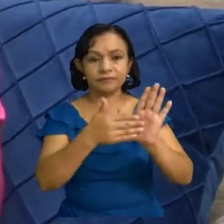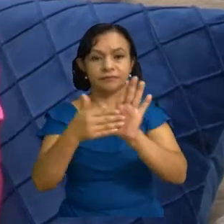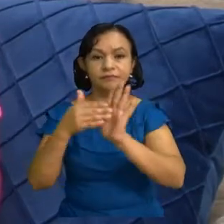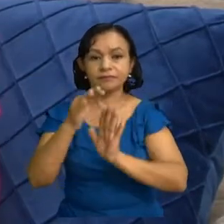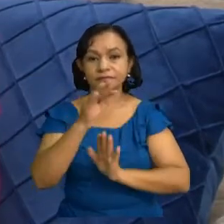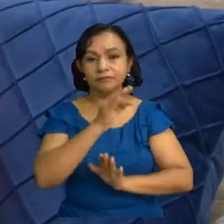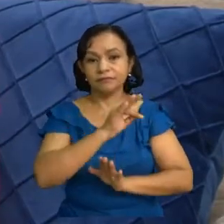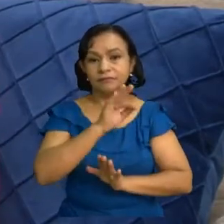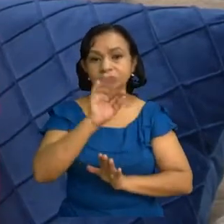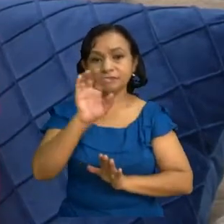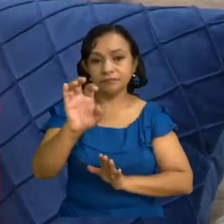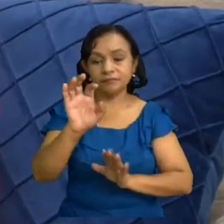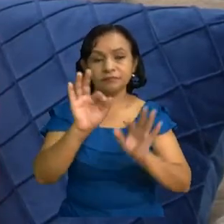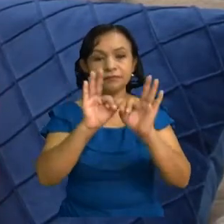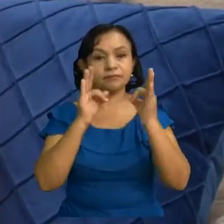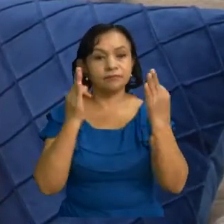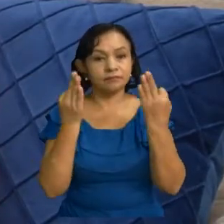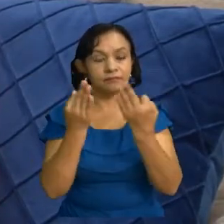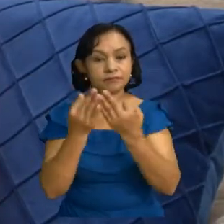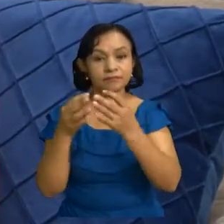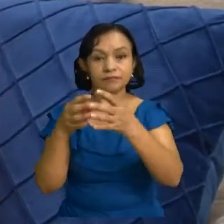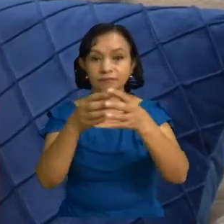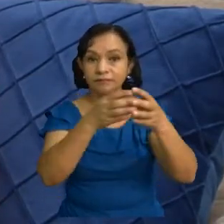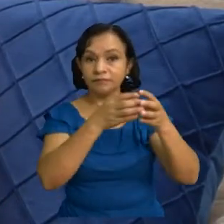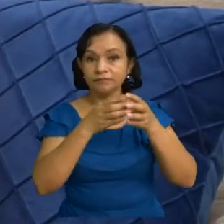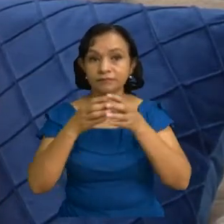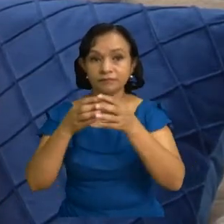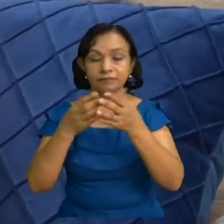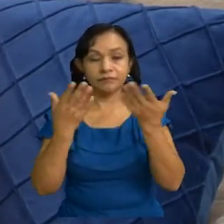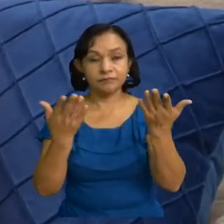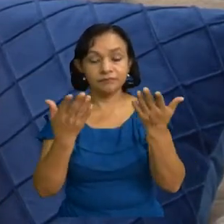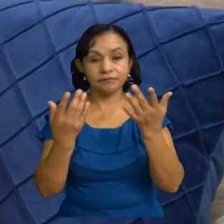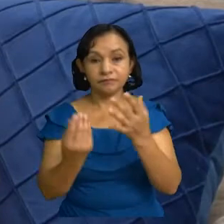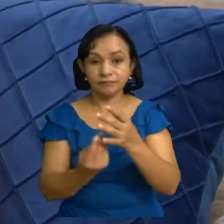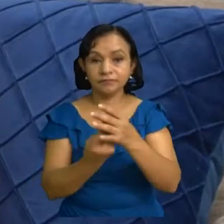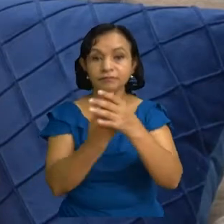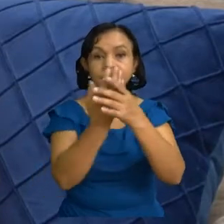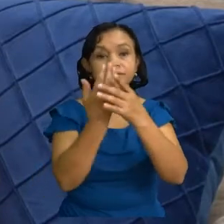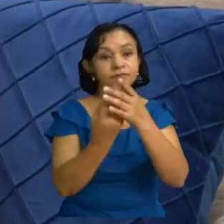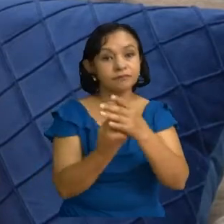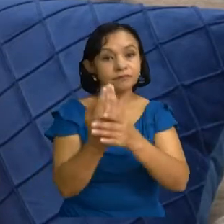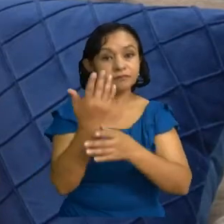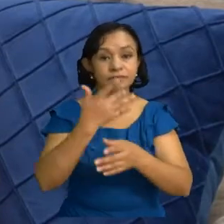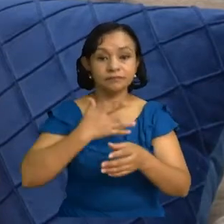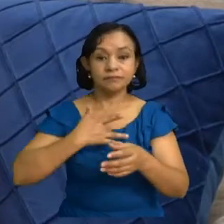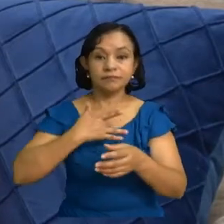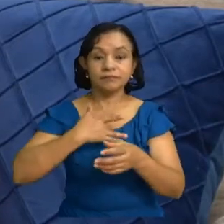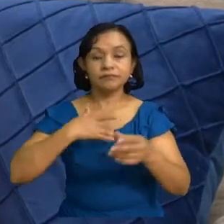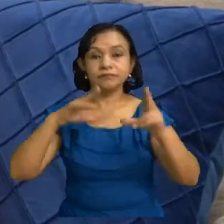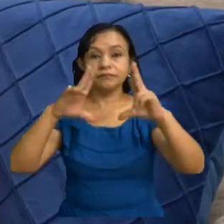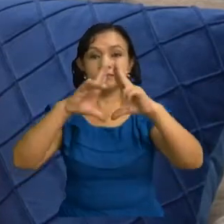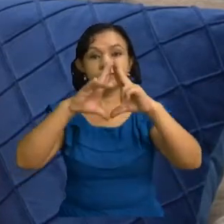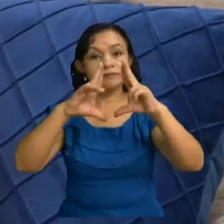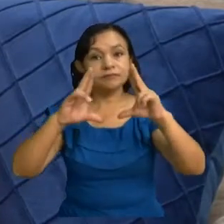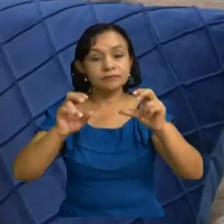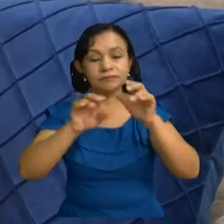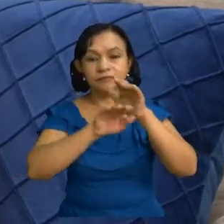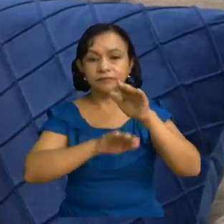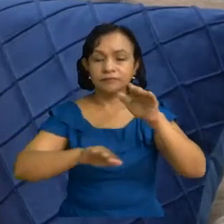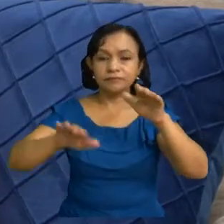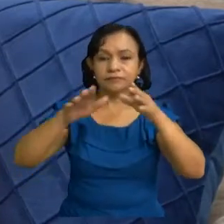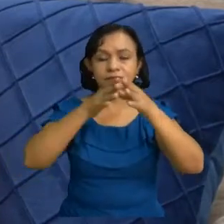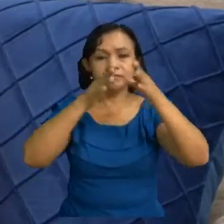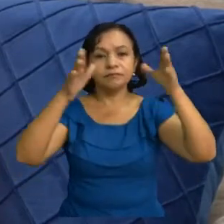familia y comunidad porque en el tema de reforestación necesitamos que nuestro país amplíe la